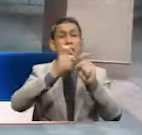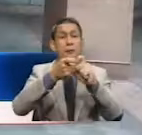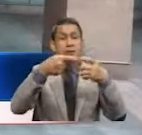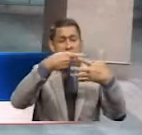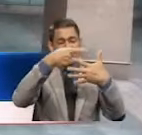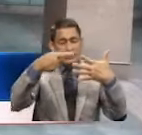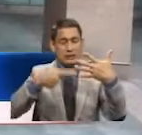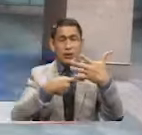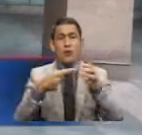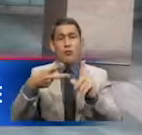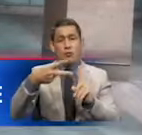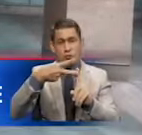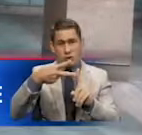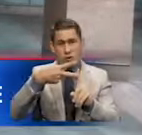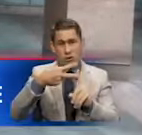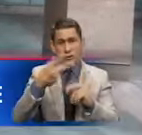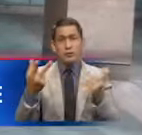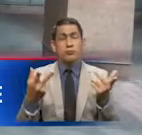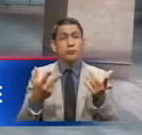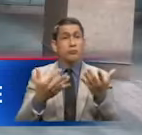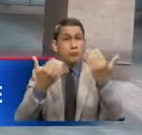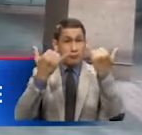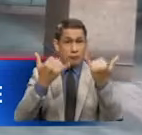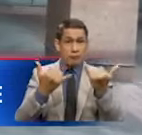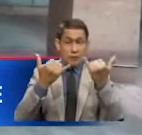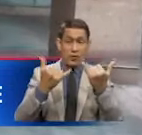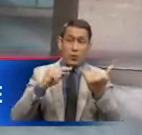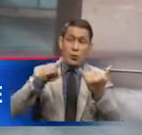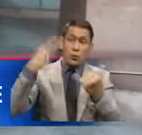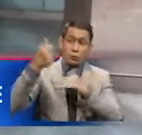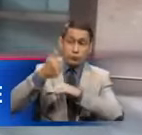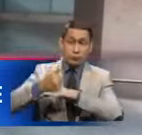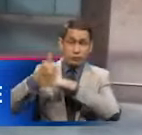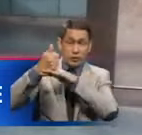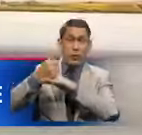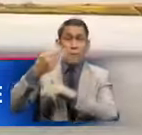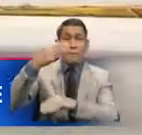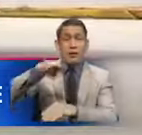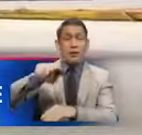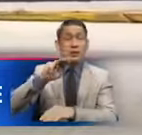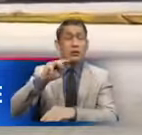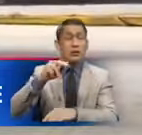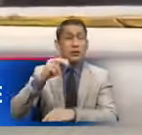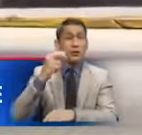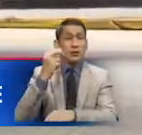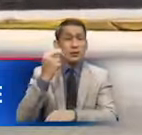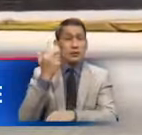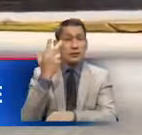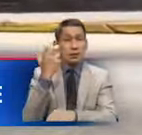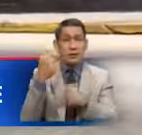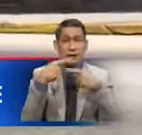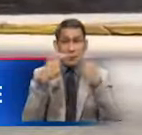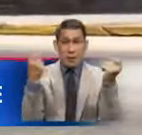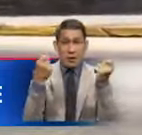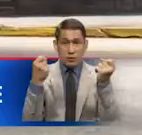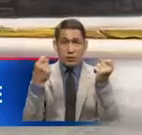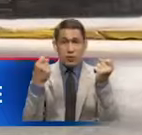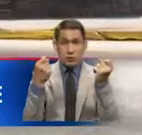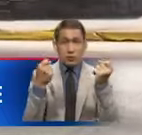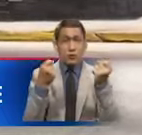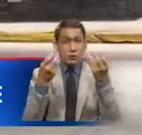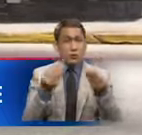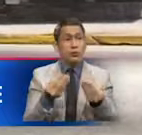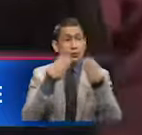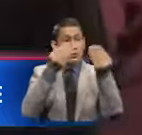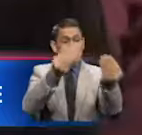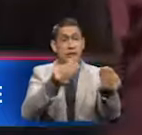vez. Tras el dictamen emitido por la Procuraduría, este miércoles 13 de marzo la resolución será sometida al pleno del